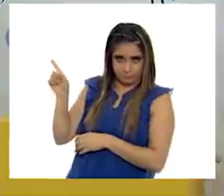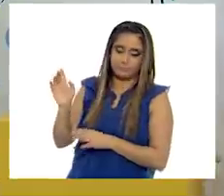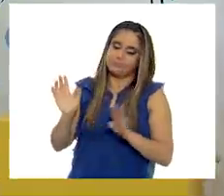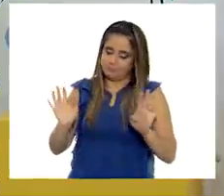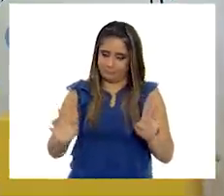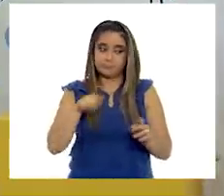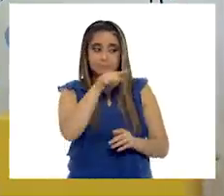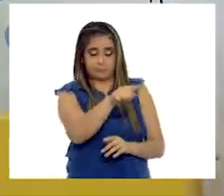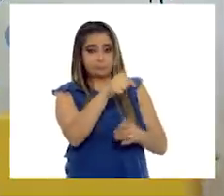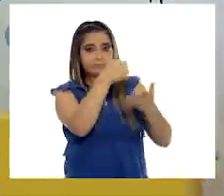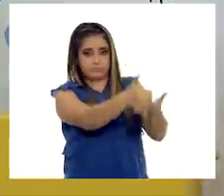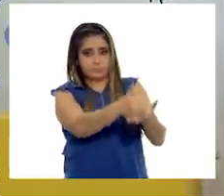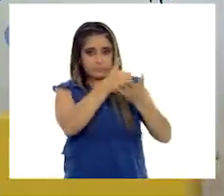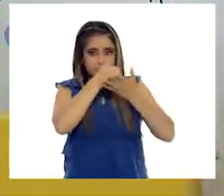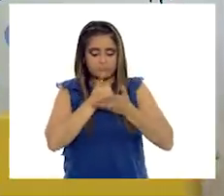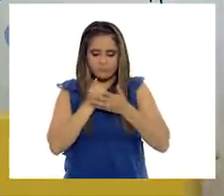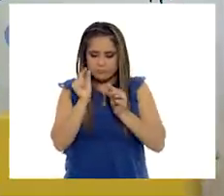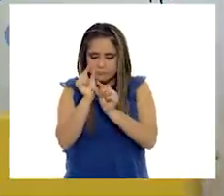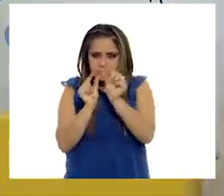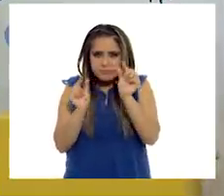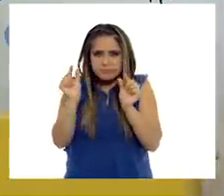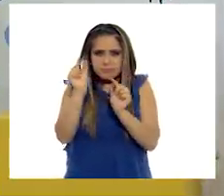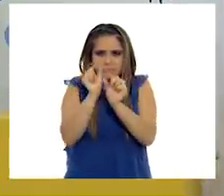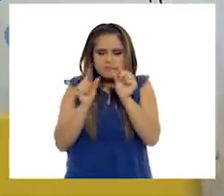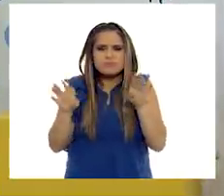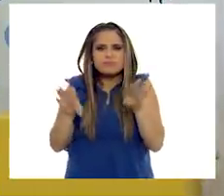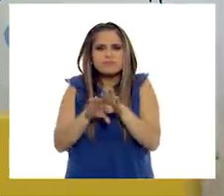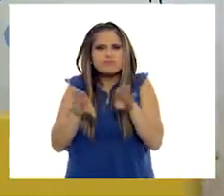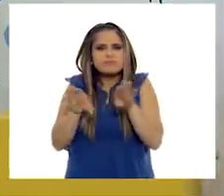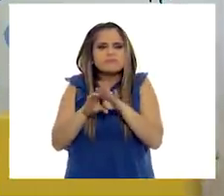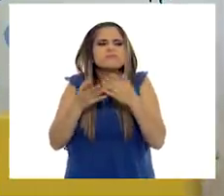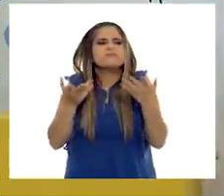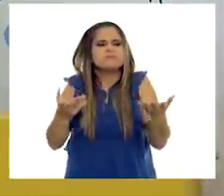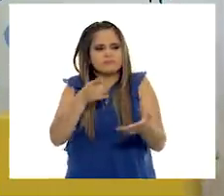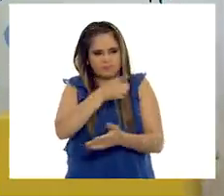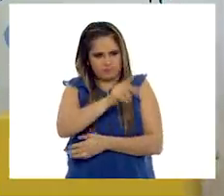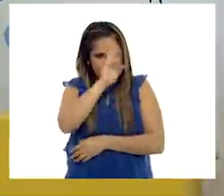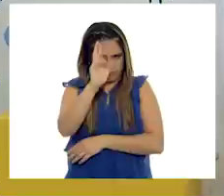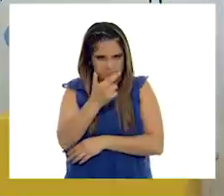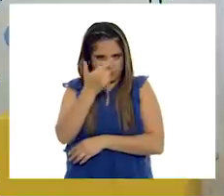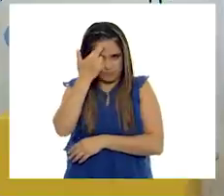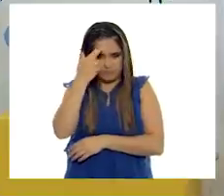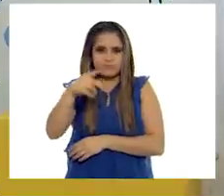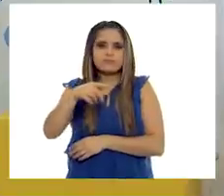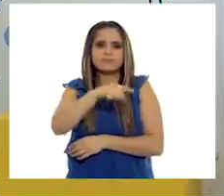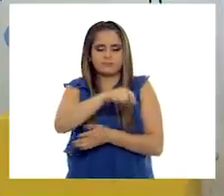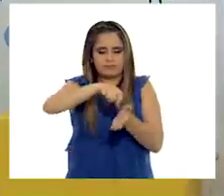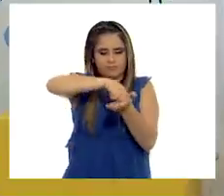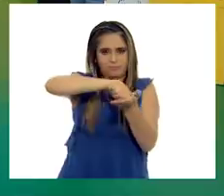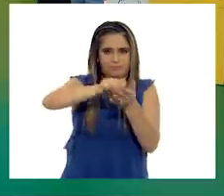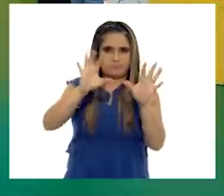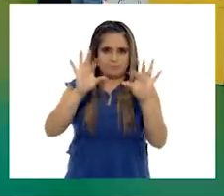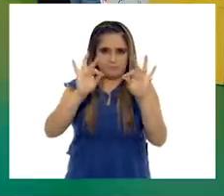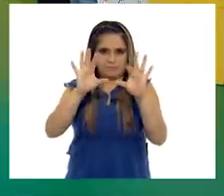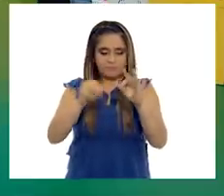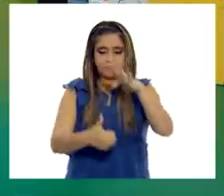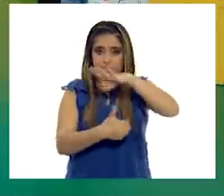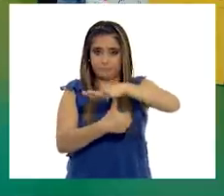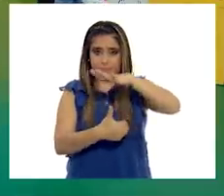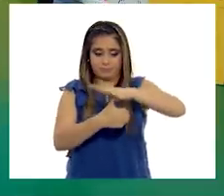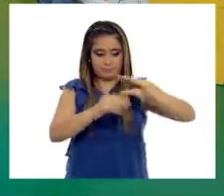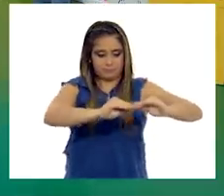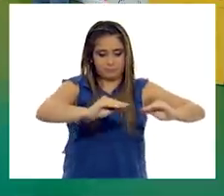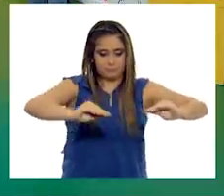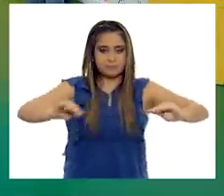a colocar, las partículas como recuerdes que estaban. Ah, muy bien. Entonces vamos a tomar nuestro lápiz adhesivo Muy y en la bien. mesa tenemos muchas